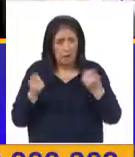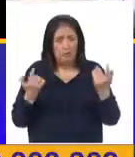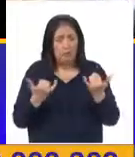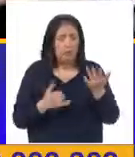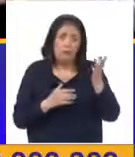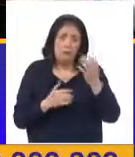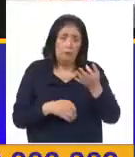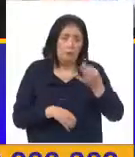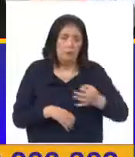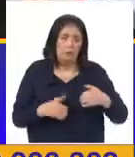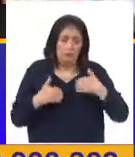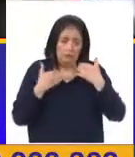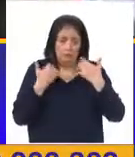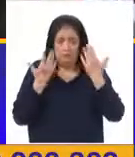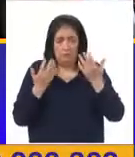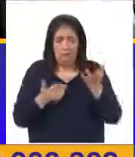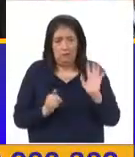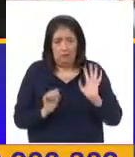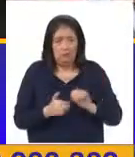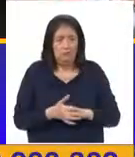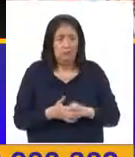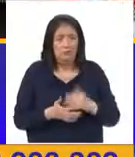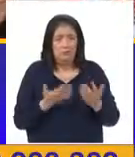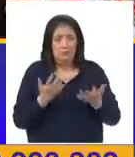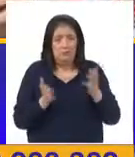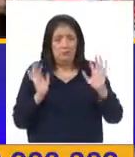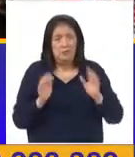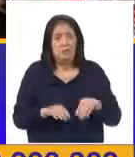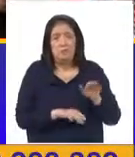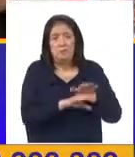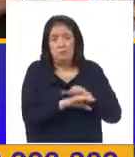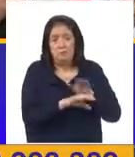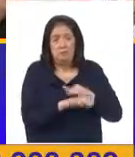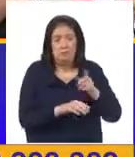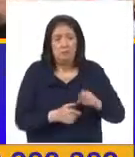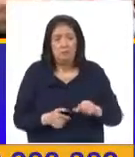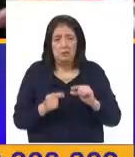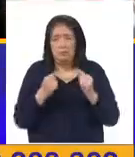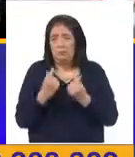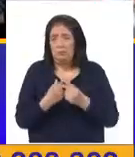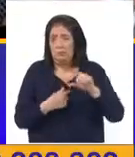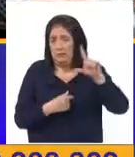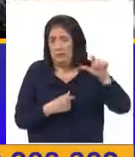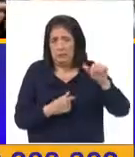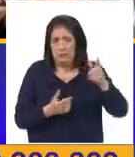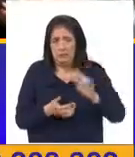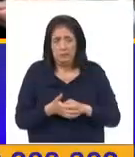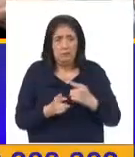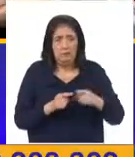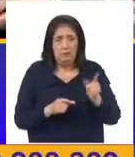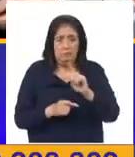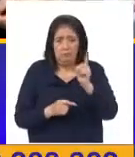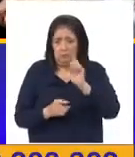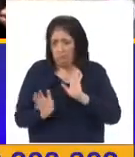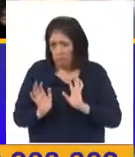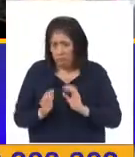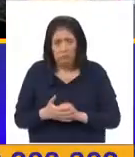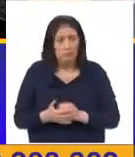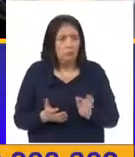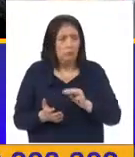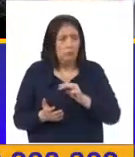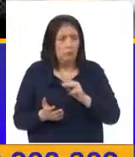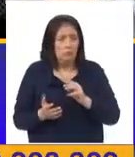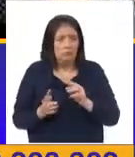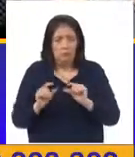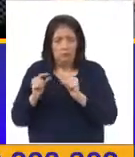verdad que yo siento vergüenza ajena. Eso lo debe haber hecho alguna de ayer o del Partido Perú Libre, pero no el cuerpo diplomático.